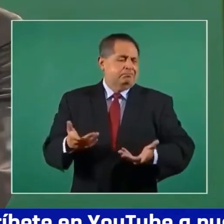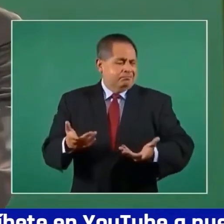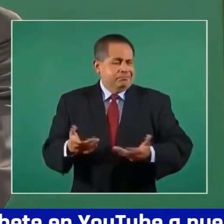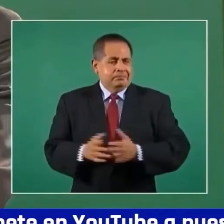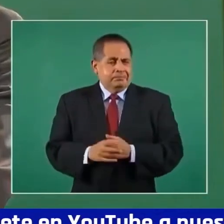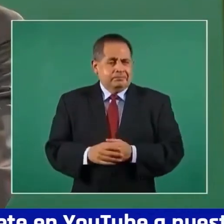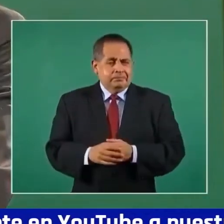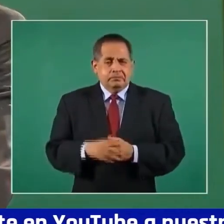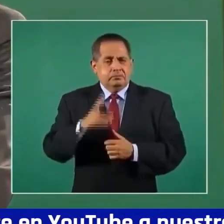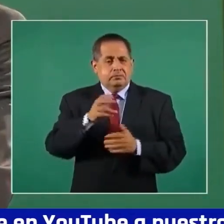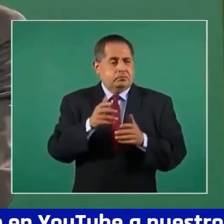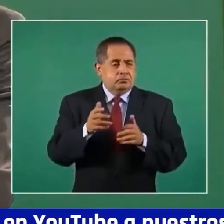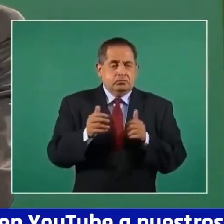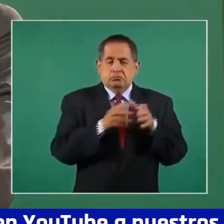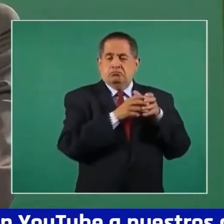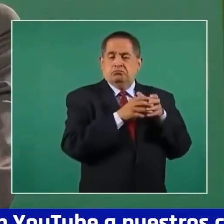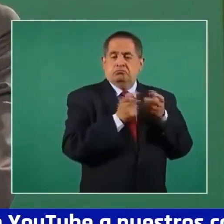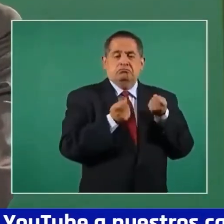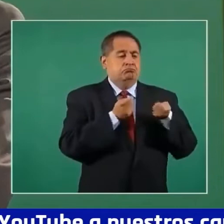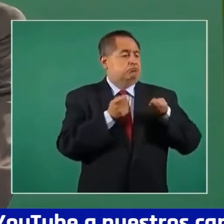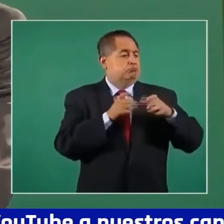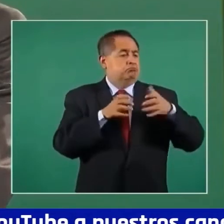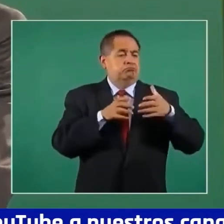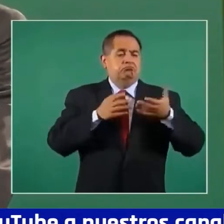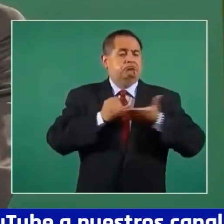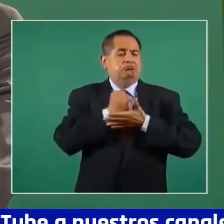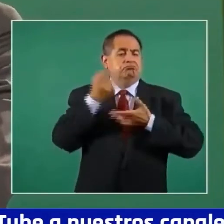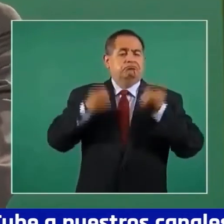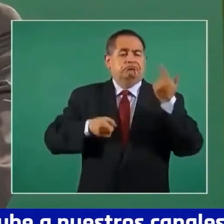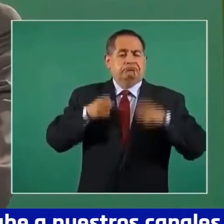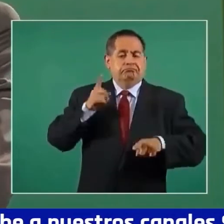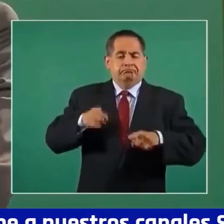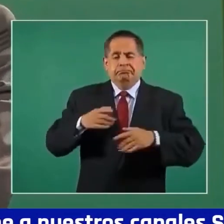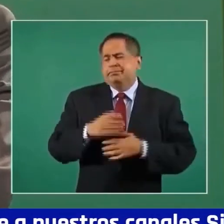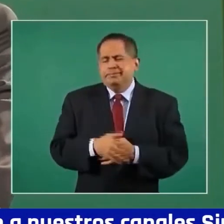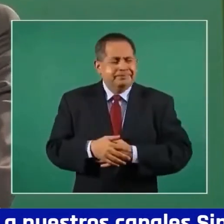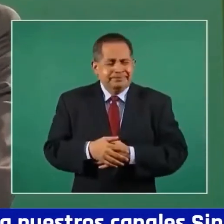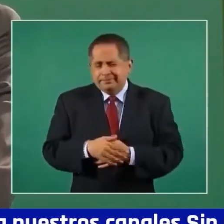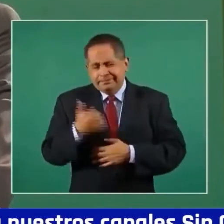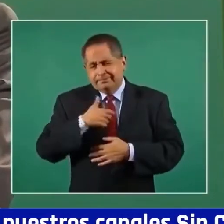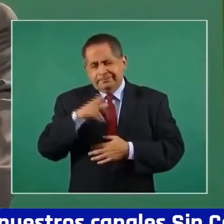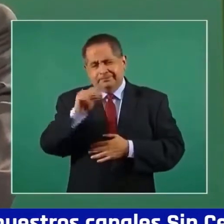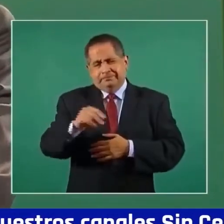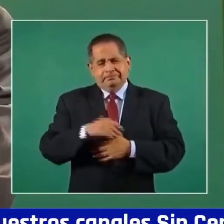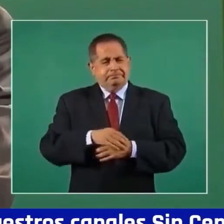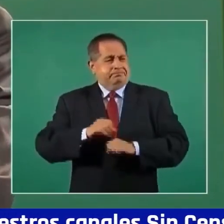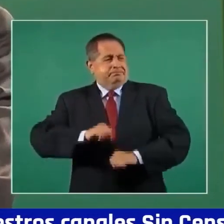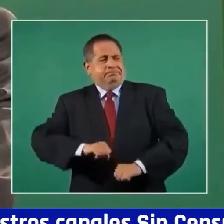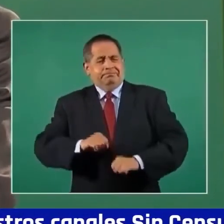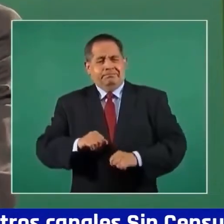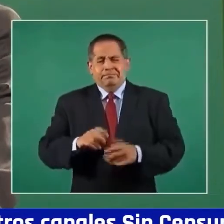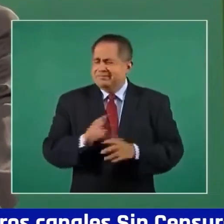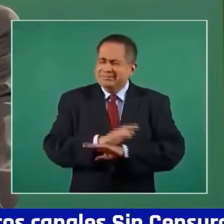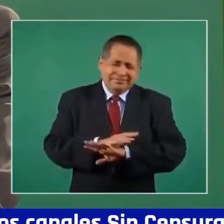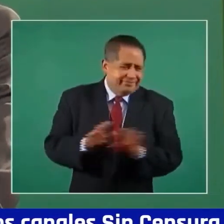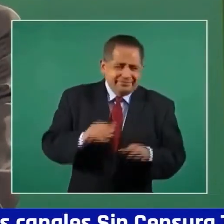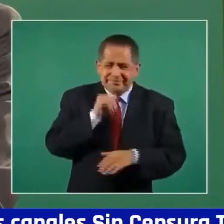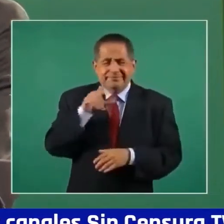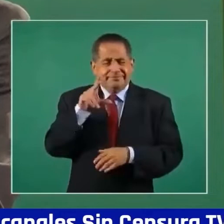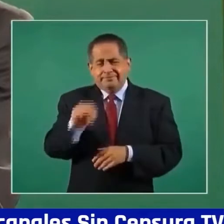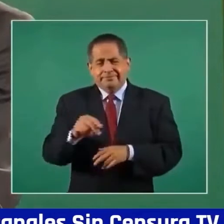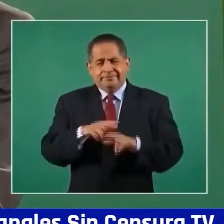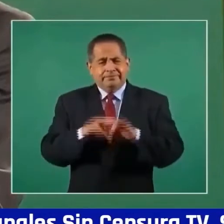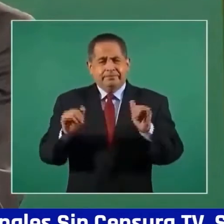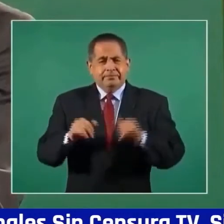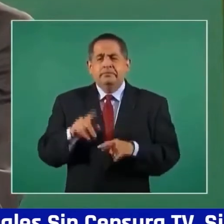donde no sean las cúpulas de poder, en donde nadie se sienta absoluto en ningún nivel de la escala, y